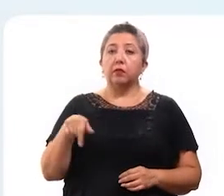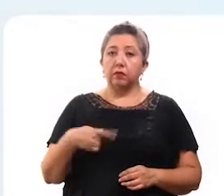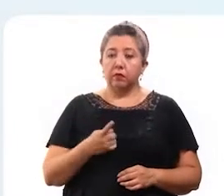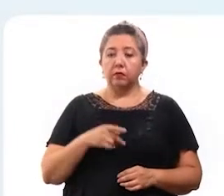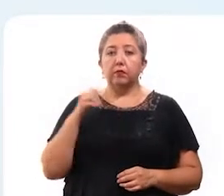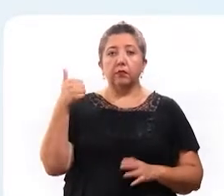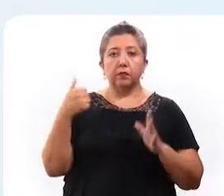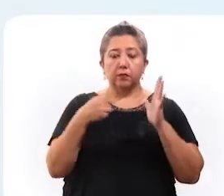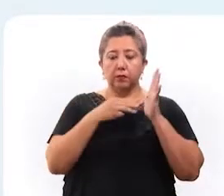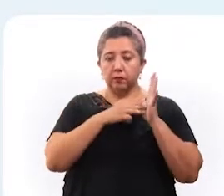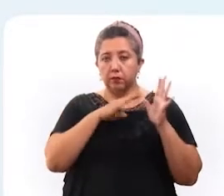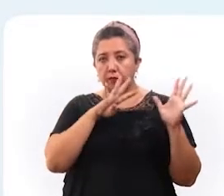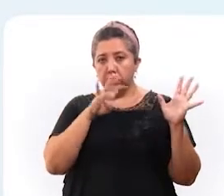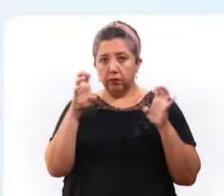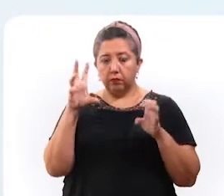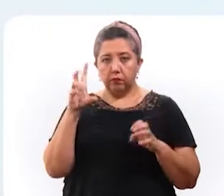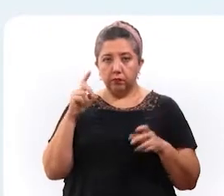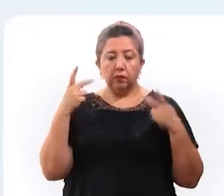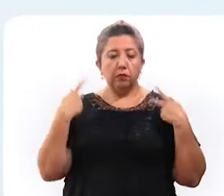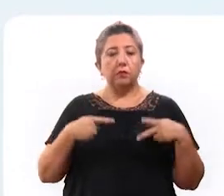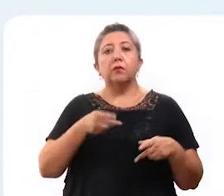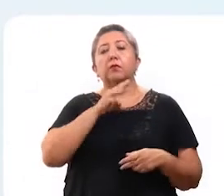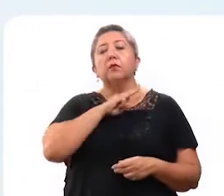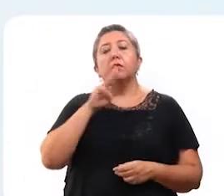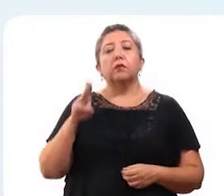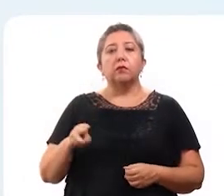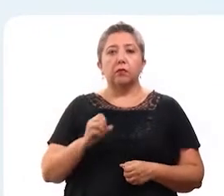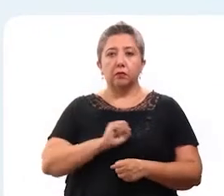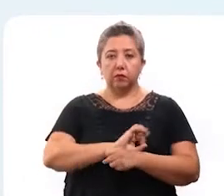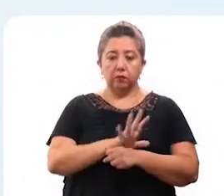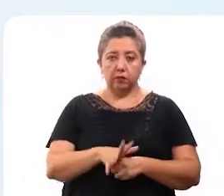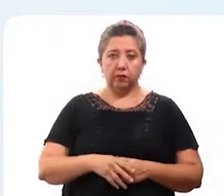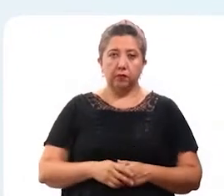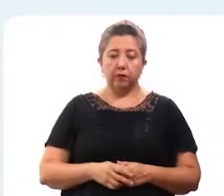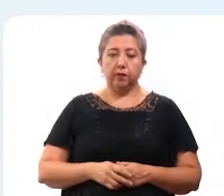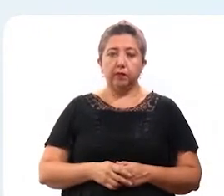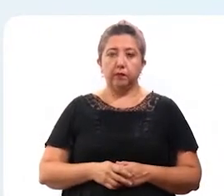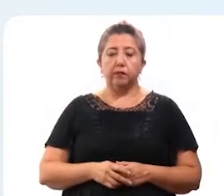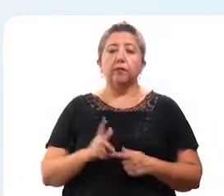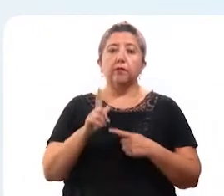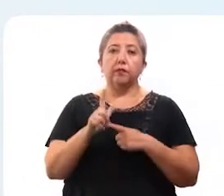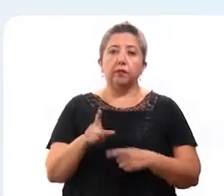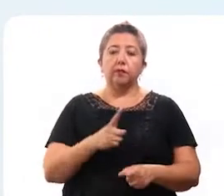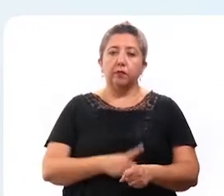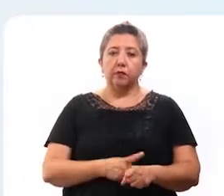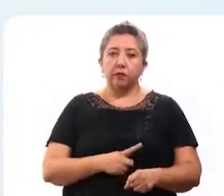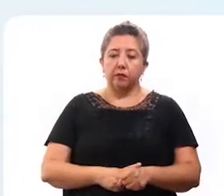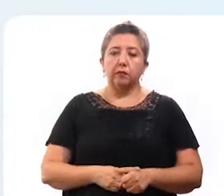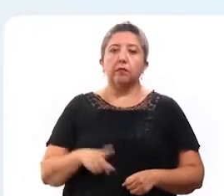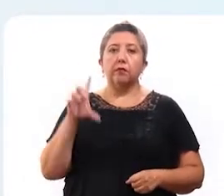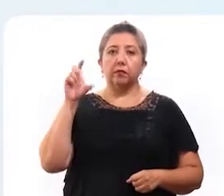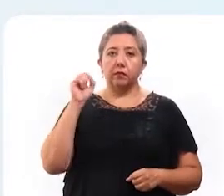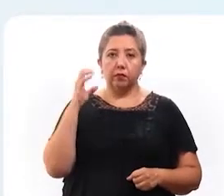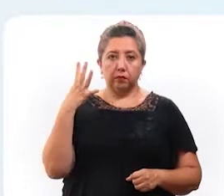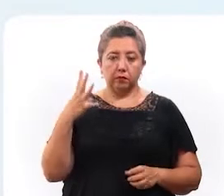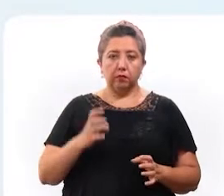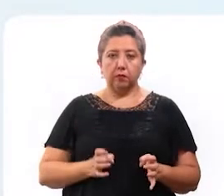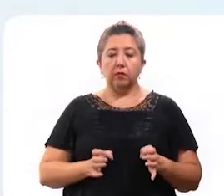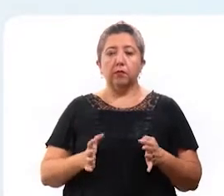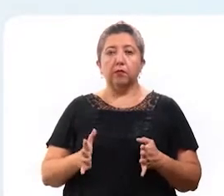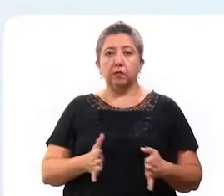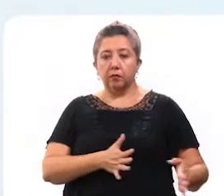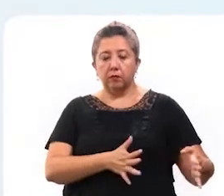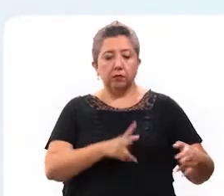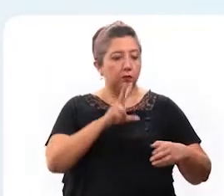son 6.930 las personas fallecidas a causa del coronavirus. De los casos activos, 24 están